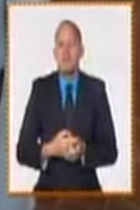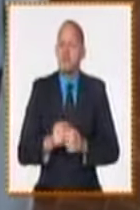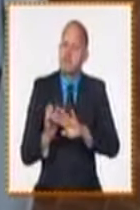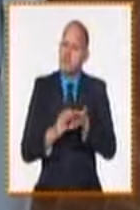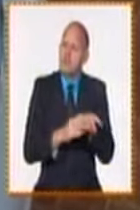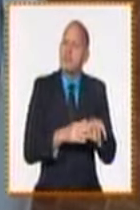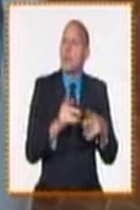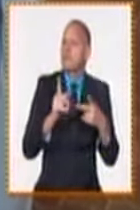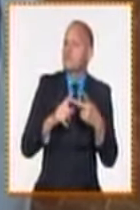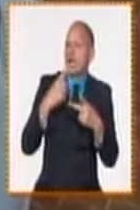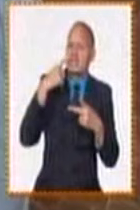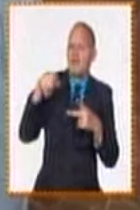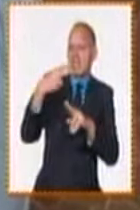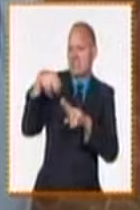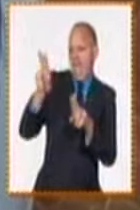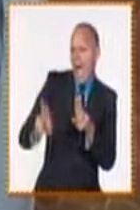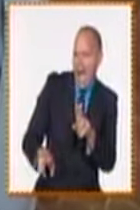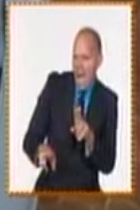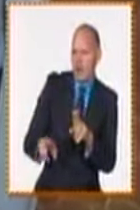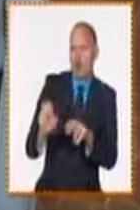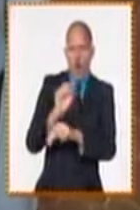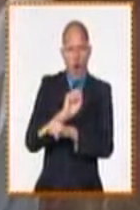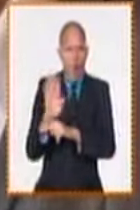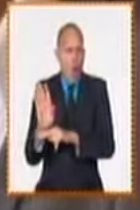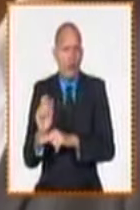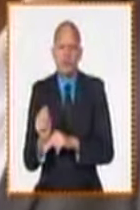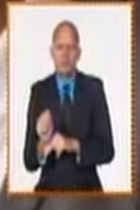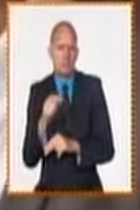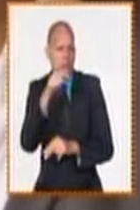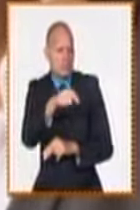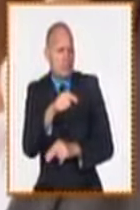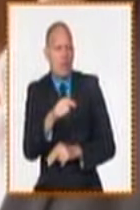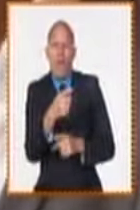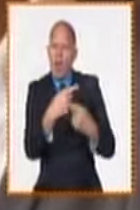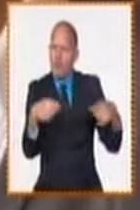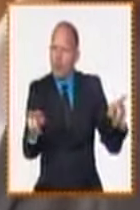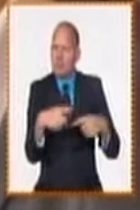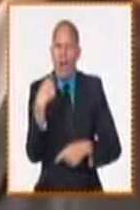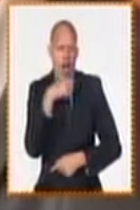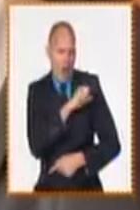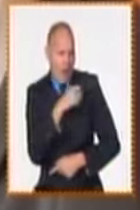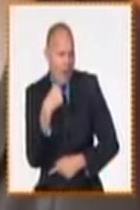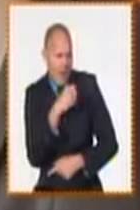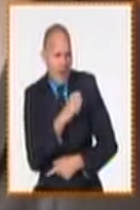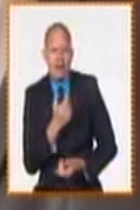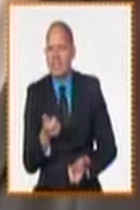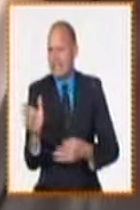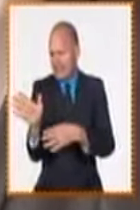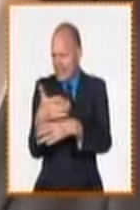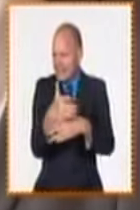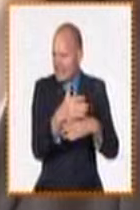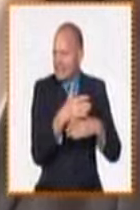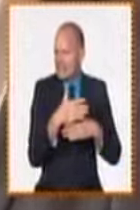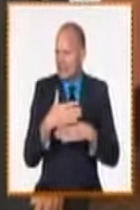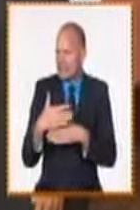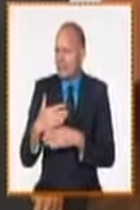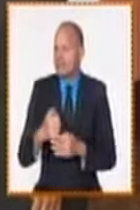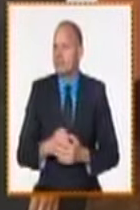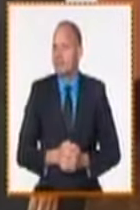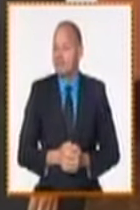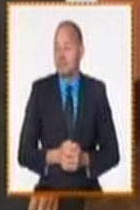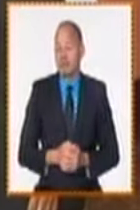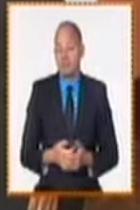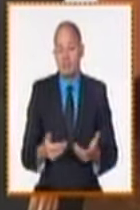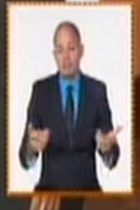la literatura, desde la música, desde los conciertos y desde las instituciones culturales. Hoy